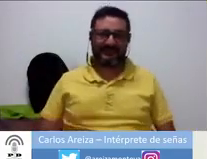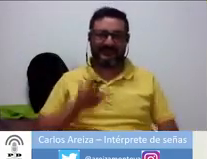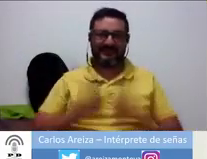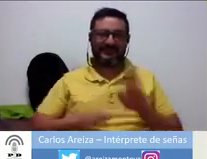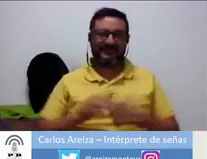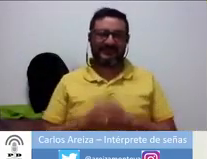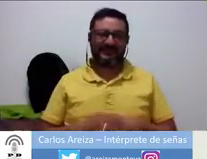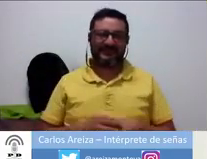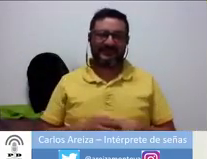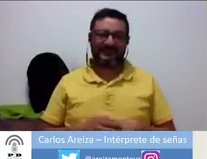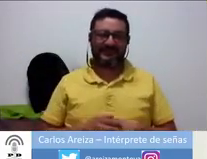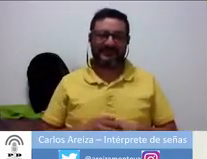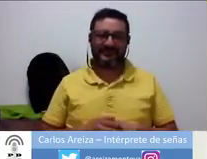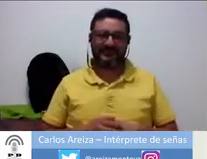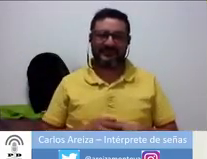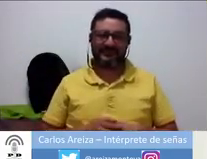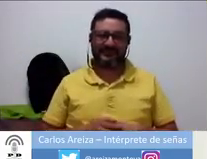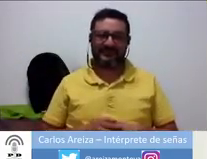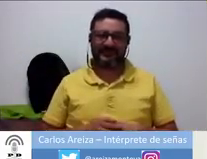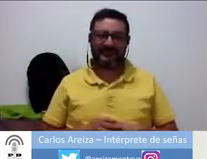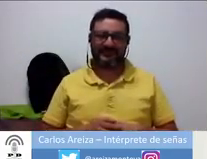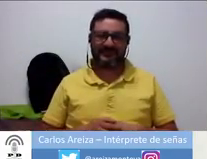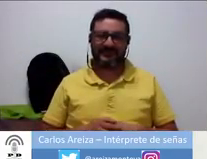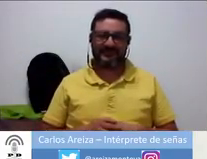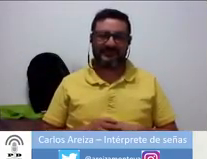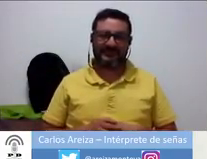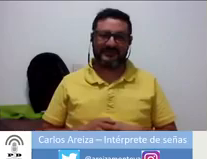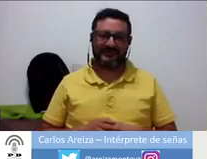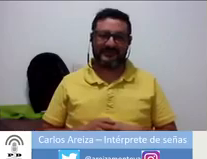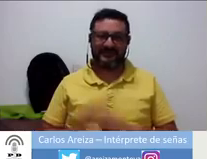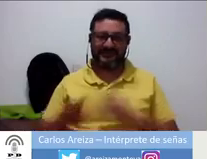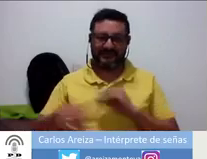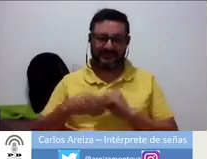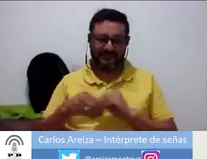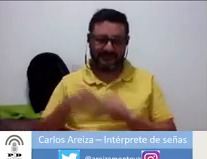obvias razones. Por ejemplo, todo el impacto adicional, pues.